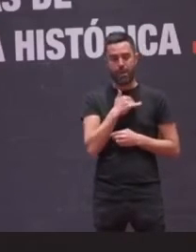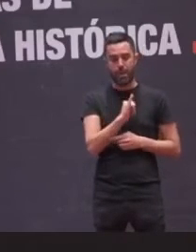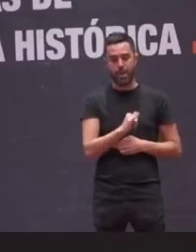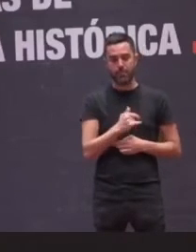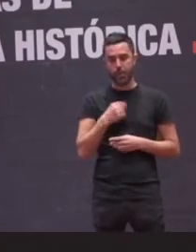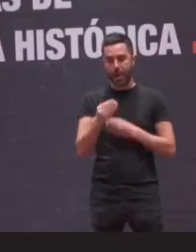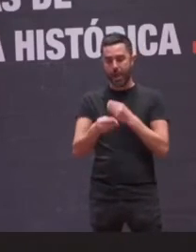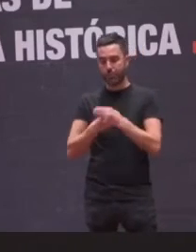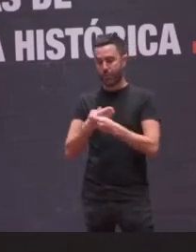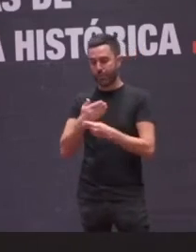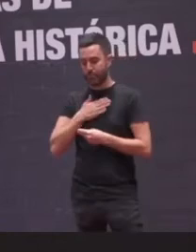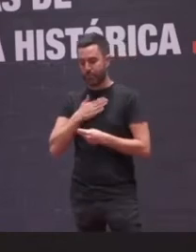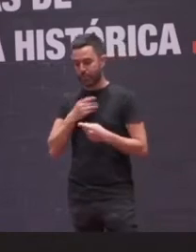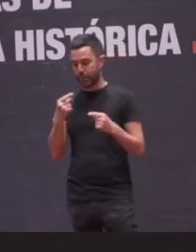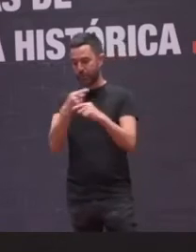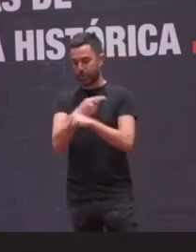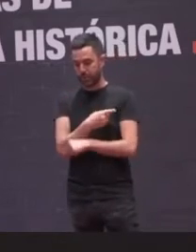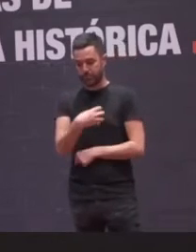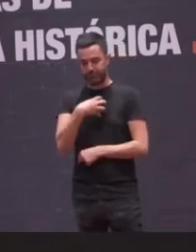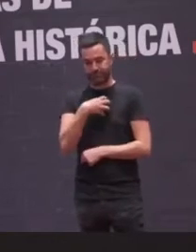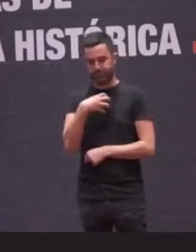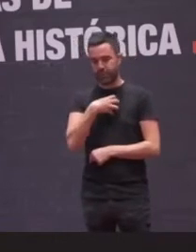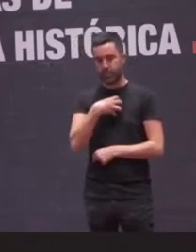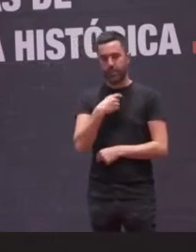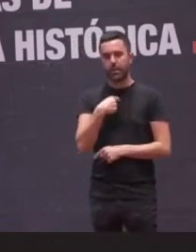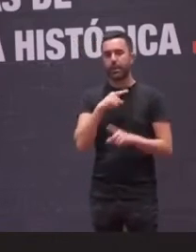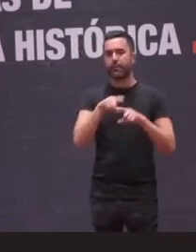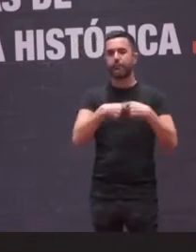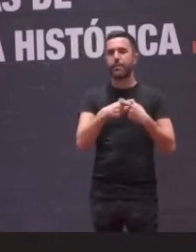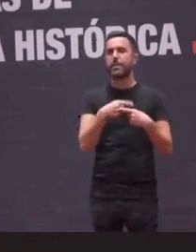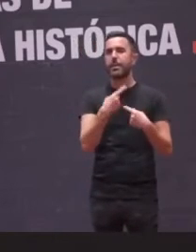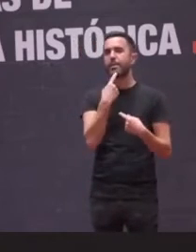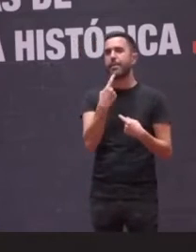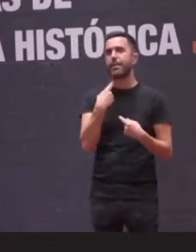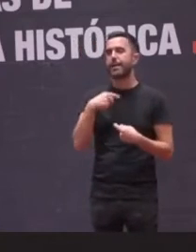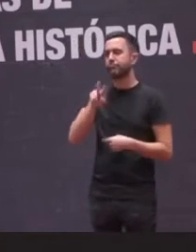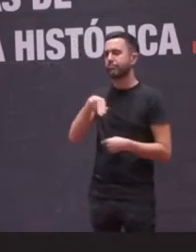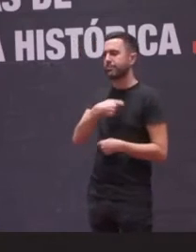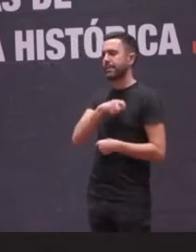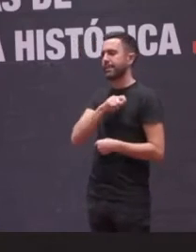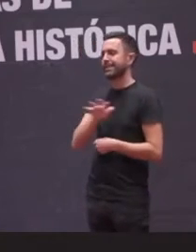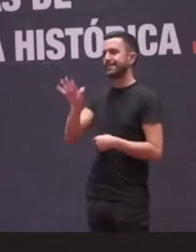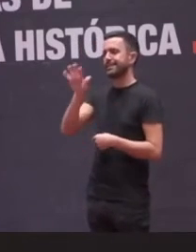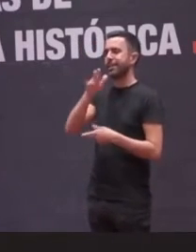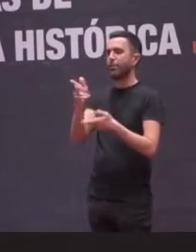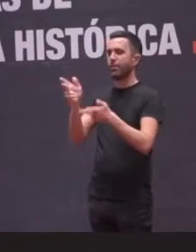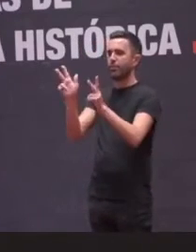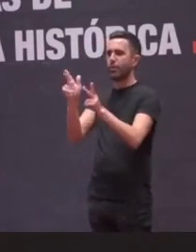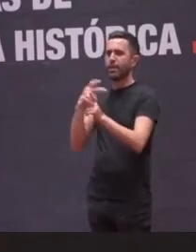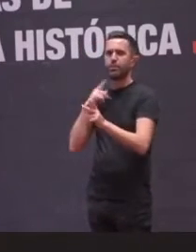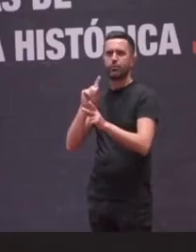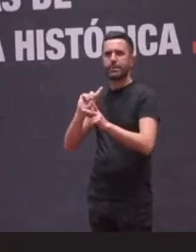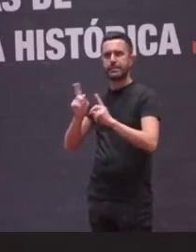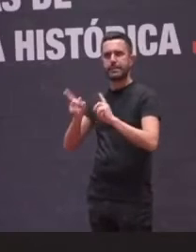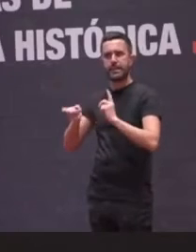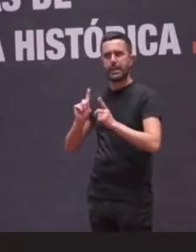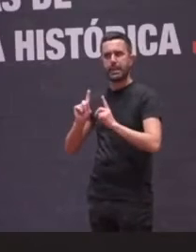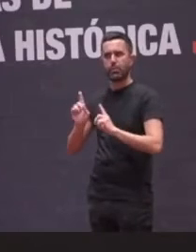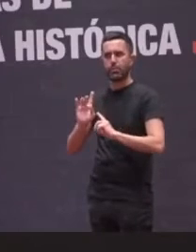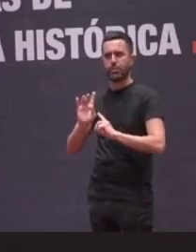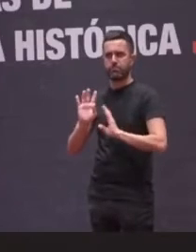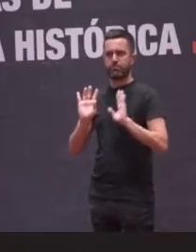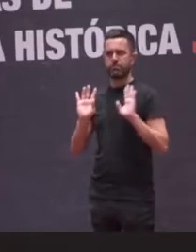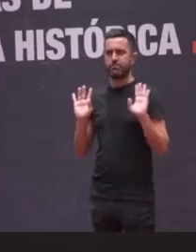actuación. A familia di que é o Estado e o Estado democrático, xa non o Estado dictatorial, o